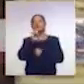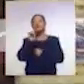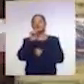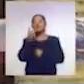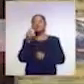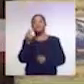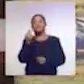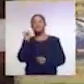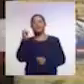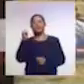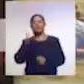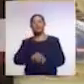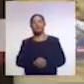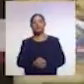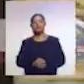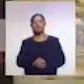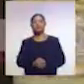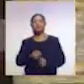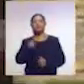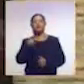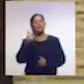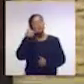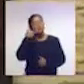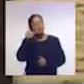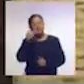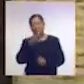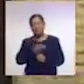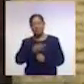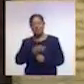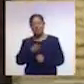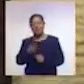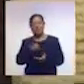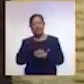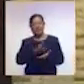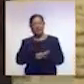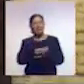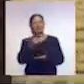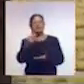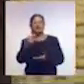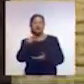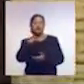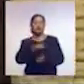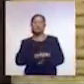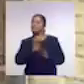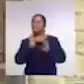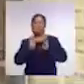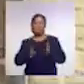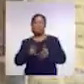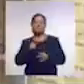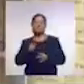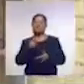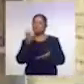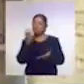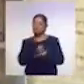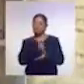de agosto. Así es que, por favor, márquenos en este momento y deje usted sus datos y ya se puede